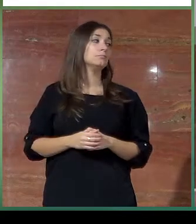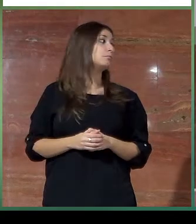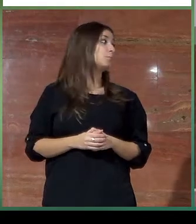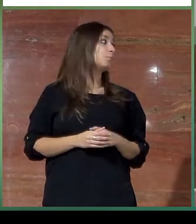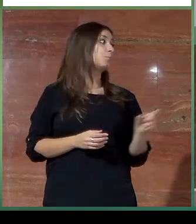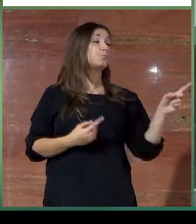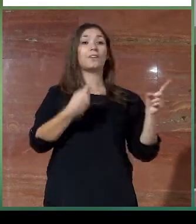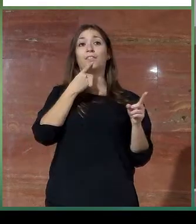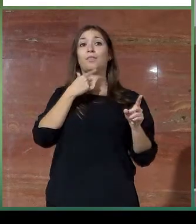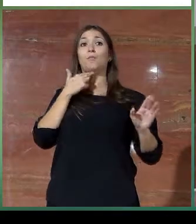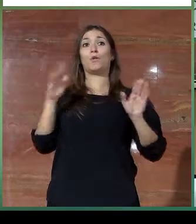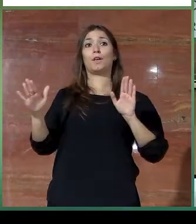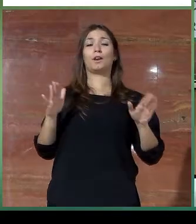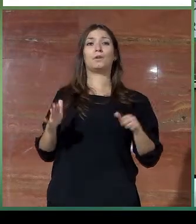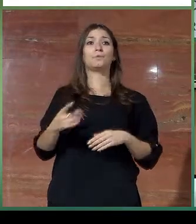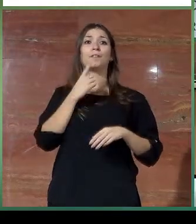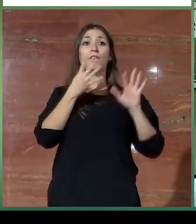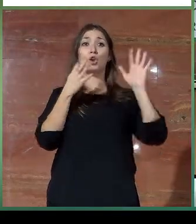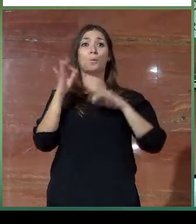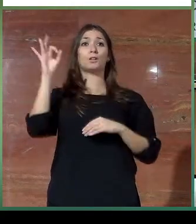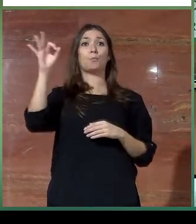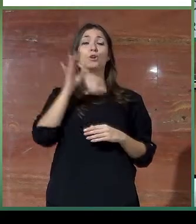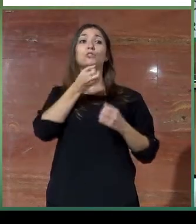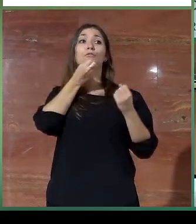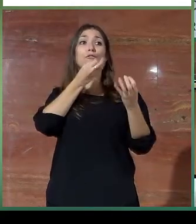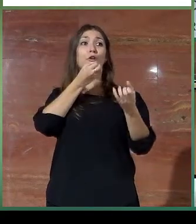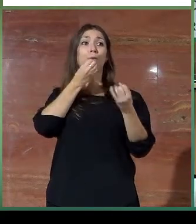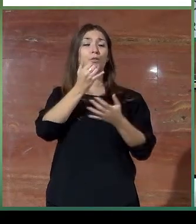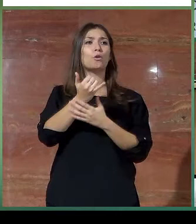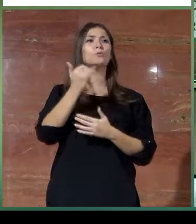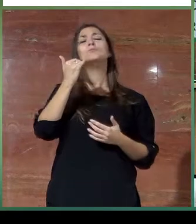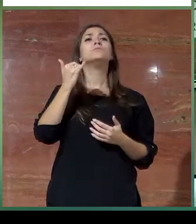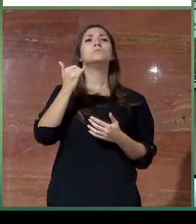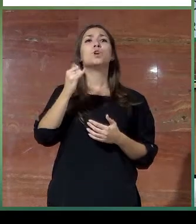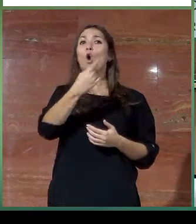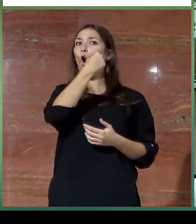Dicen que el 90% de la información la recibimos